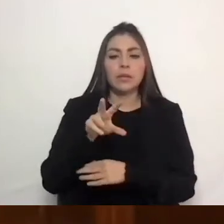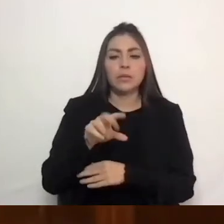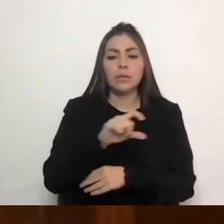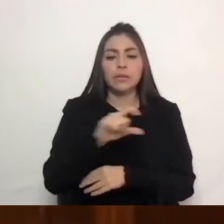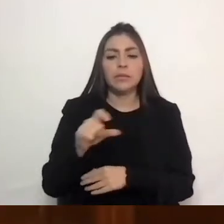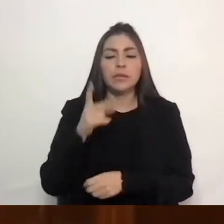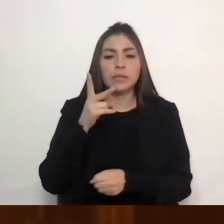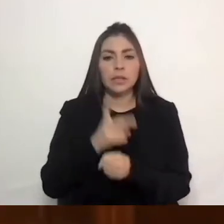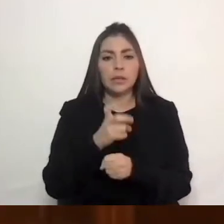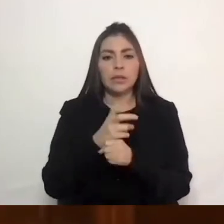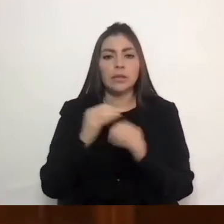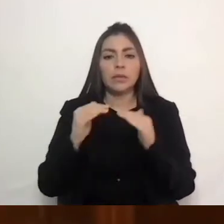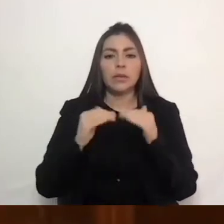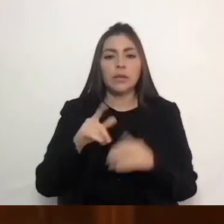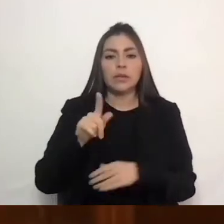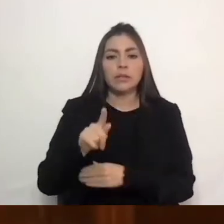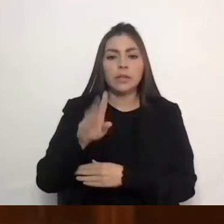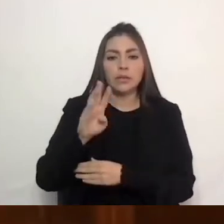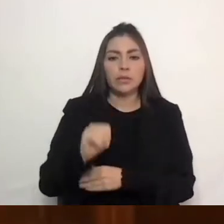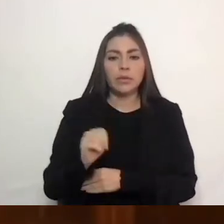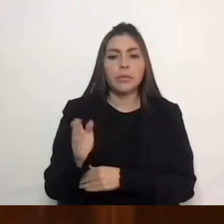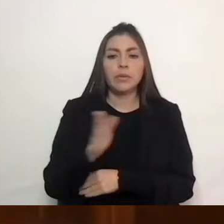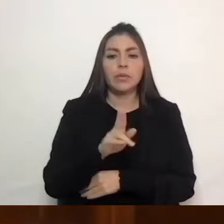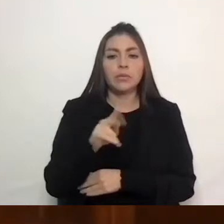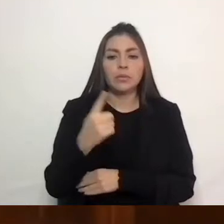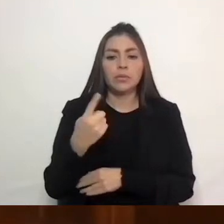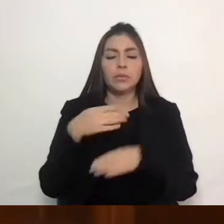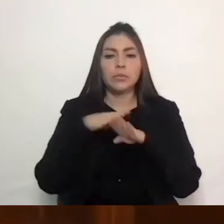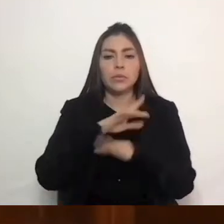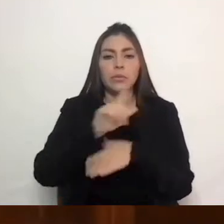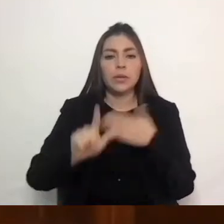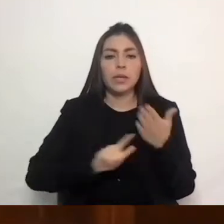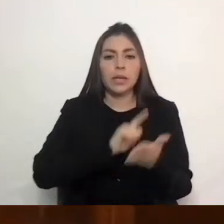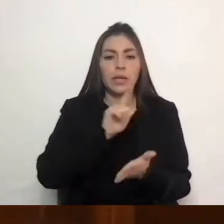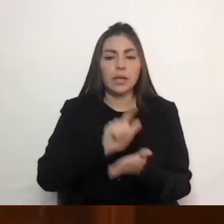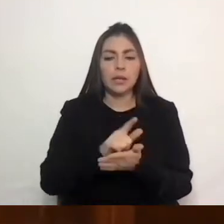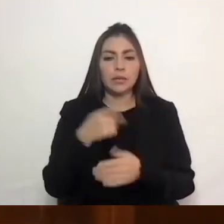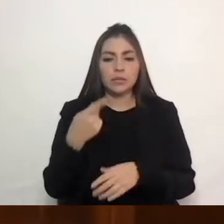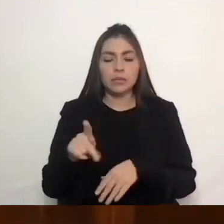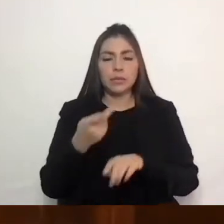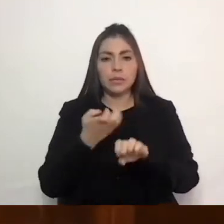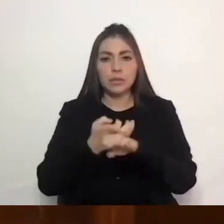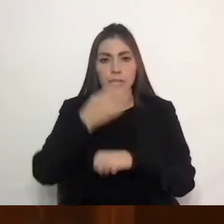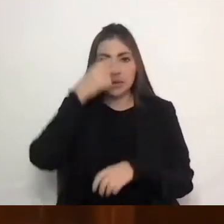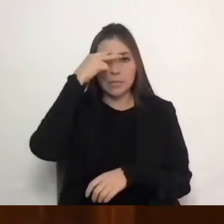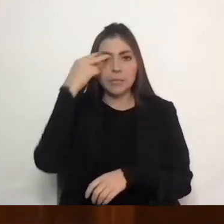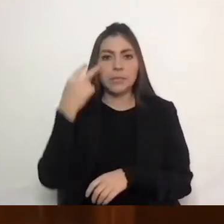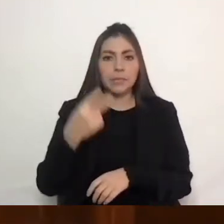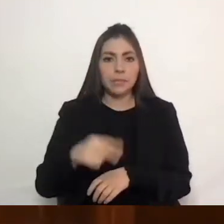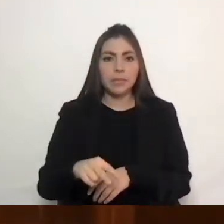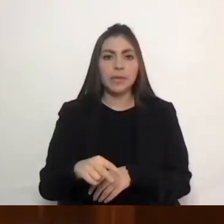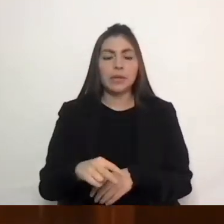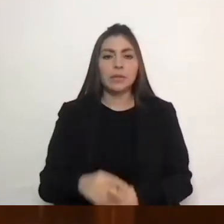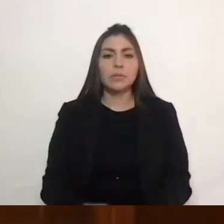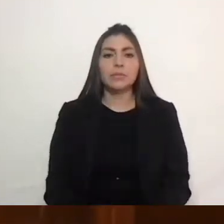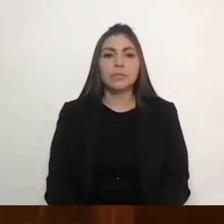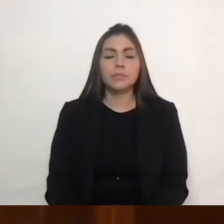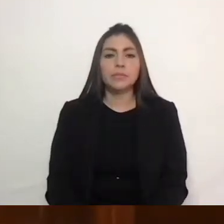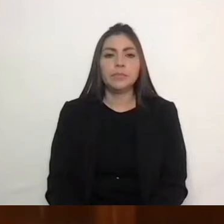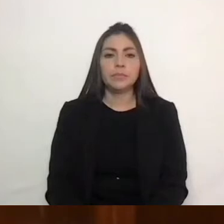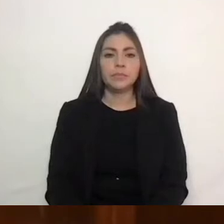segunda, 79, 81 de la Ley Orgánica del Poder Legislativo del Estado Libre y Soberano de México